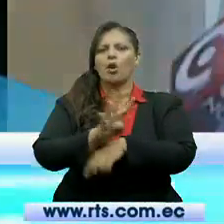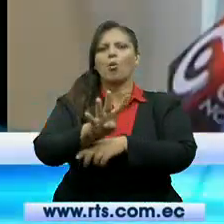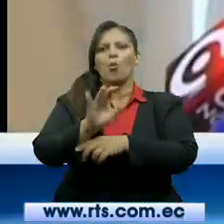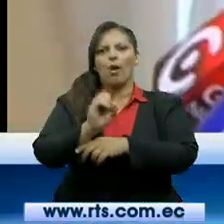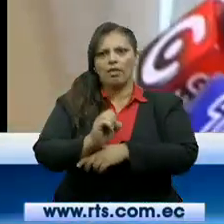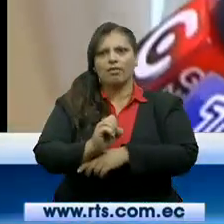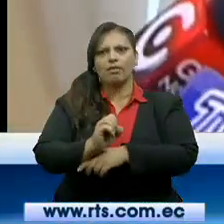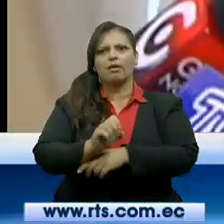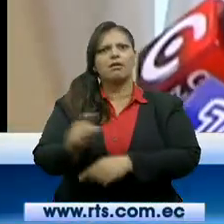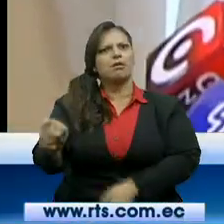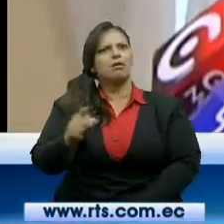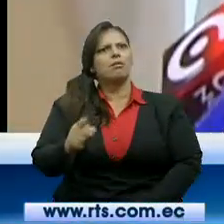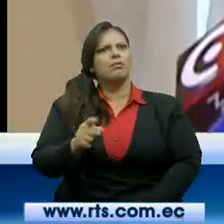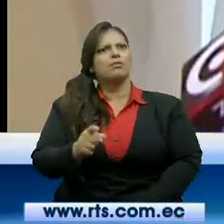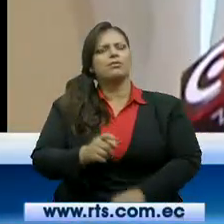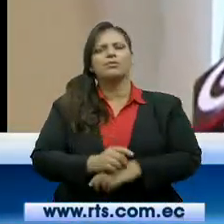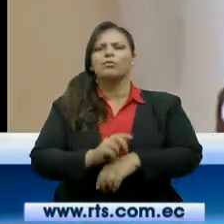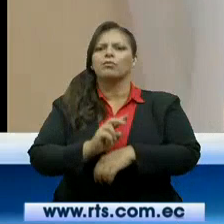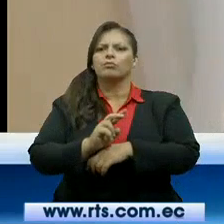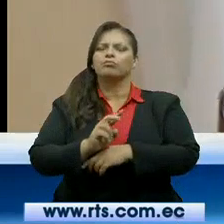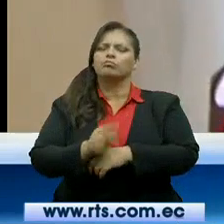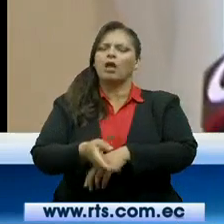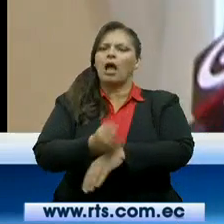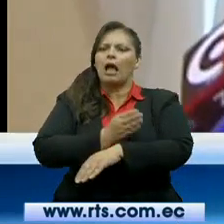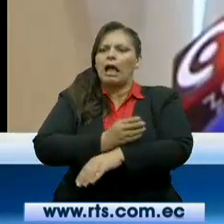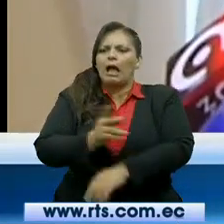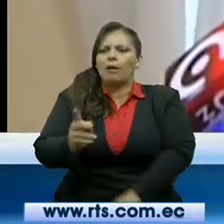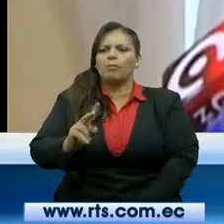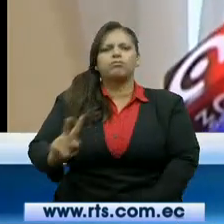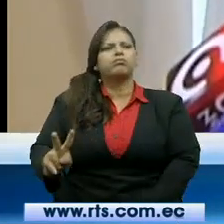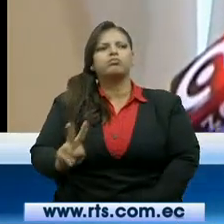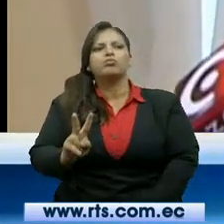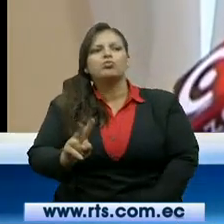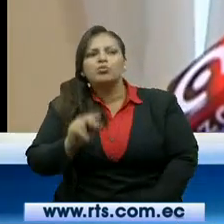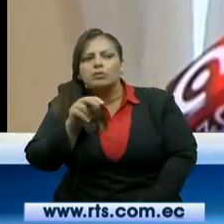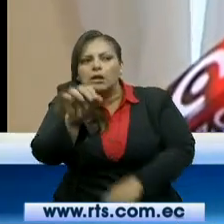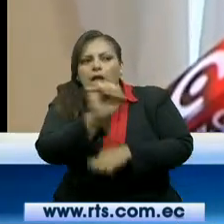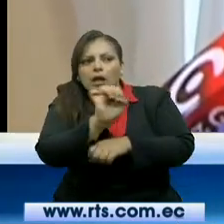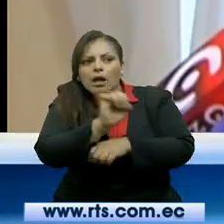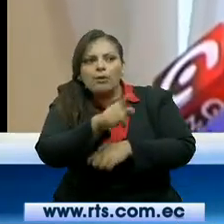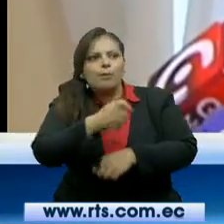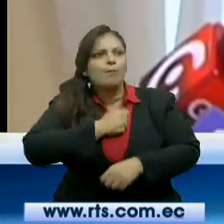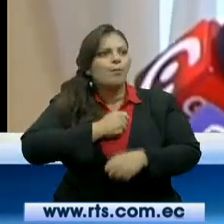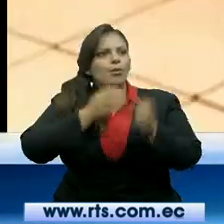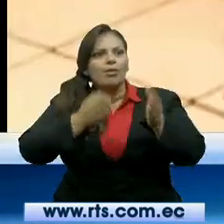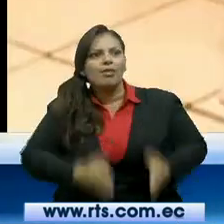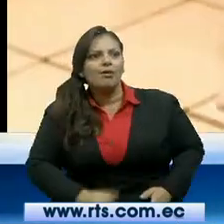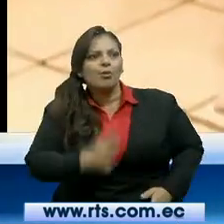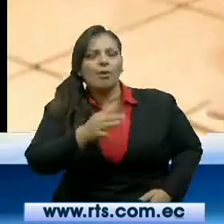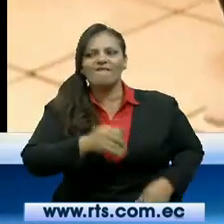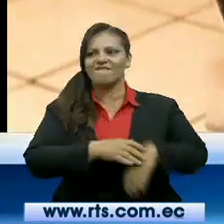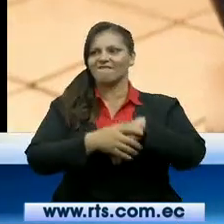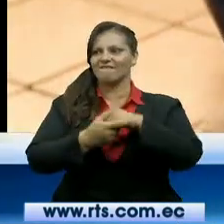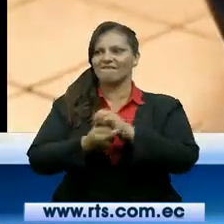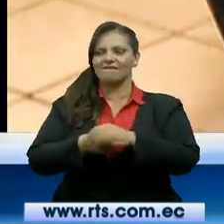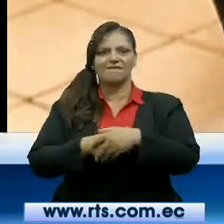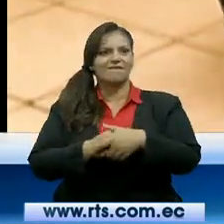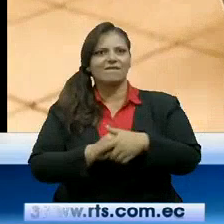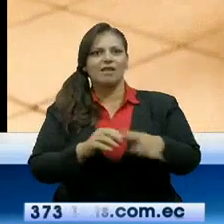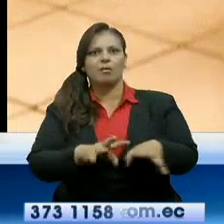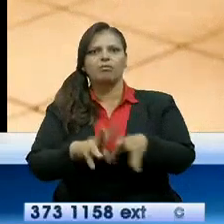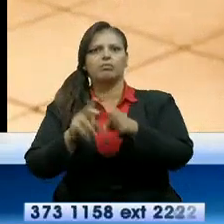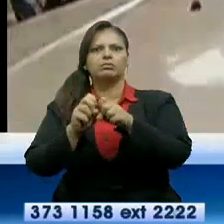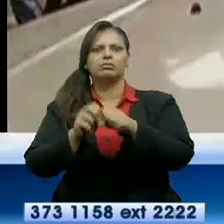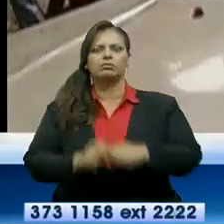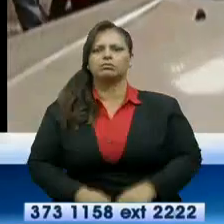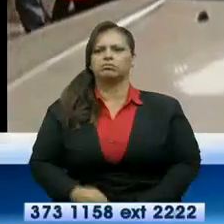donde se aprovecha pues, la ausencia del propietario y se intenta dar este tipo de delito. Se trata de dos personas detenidas que